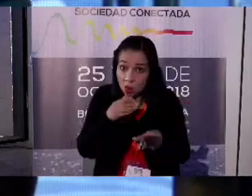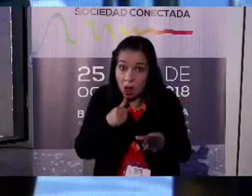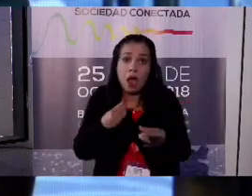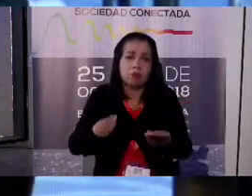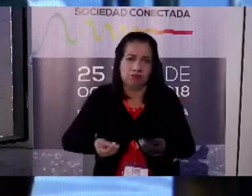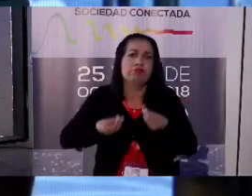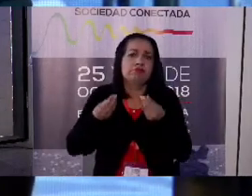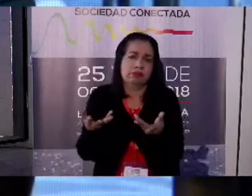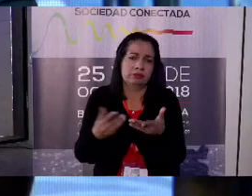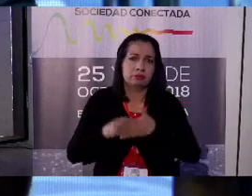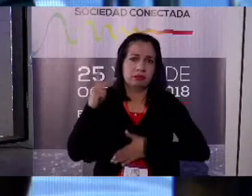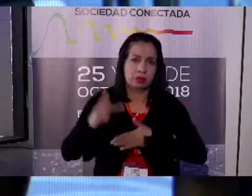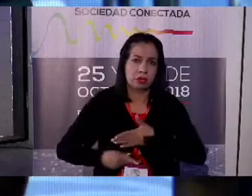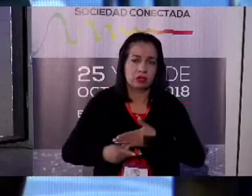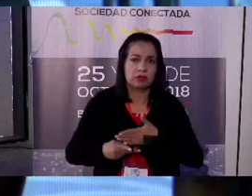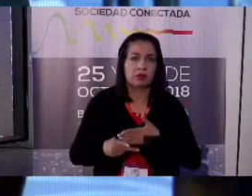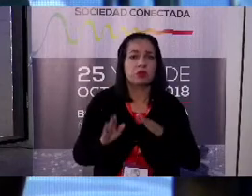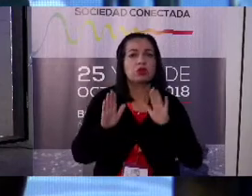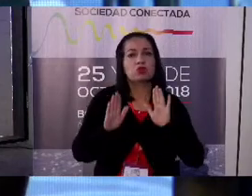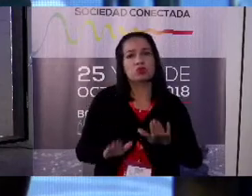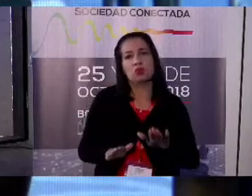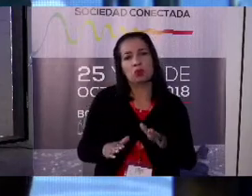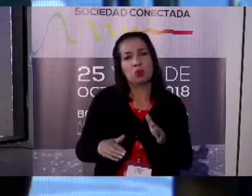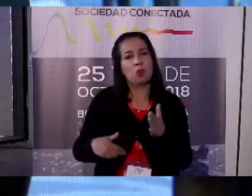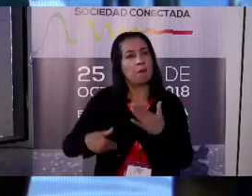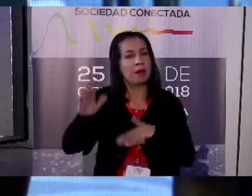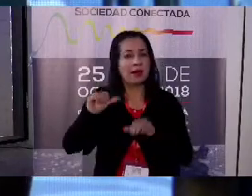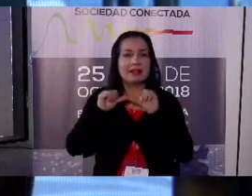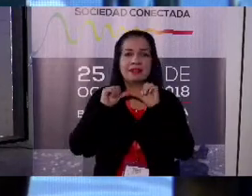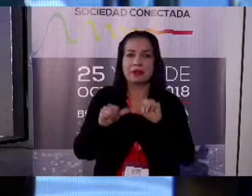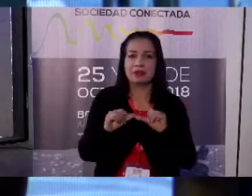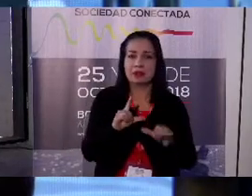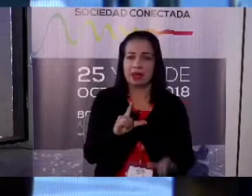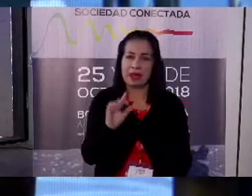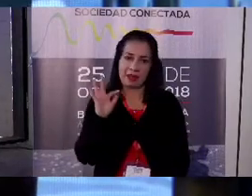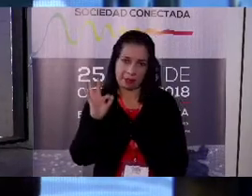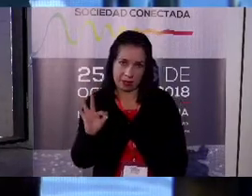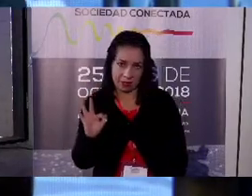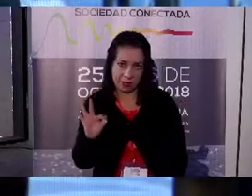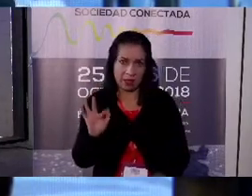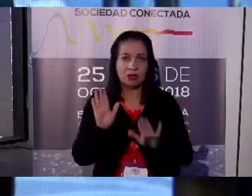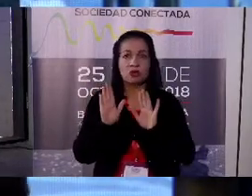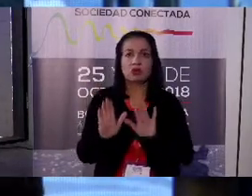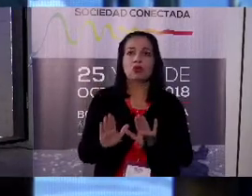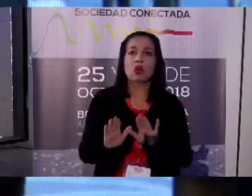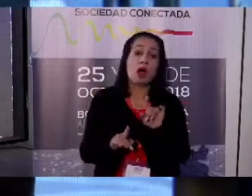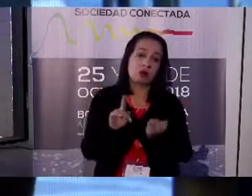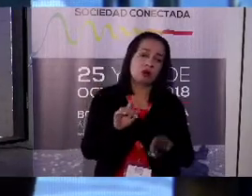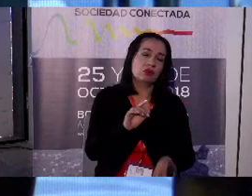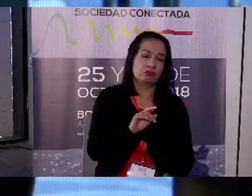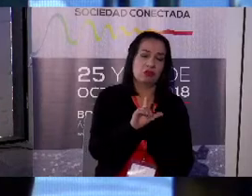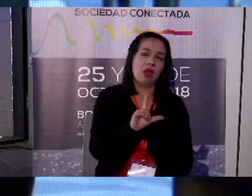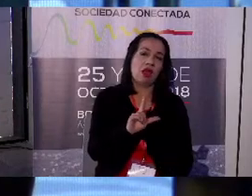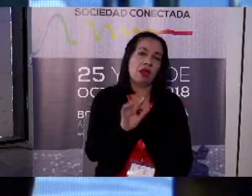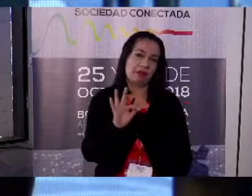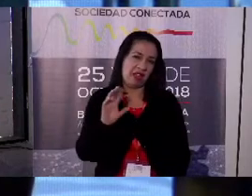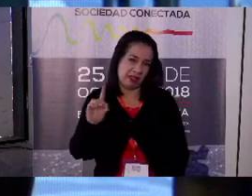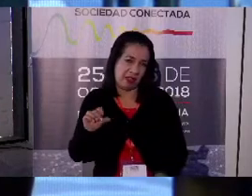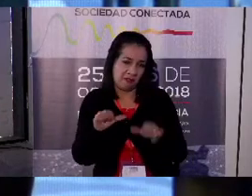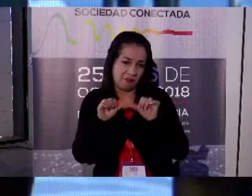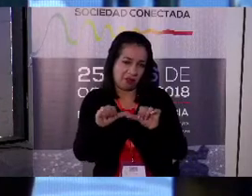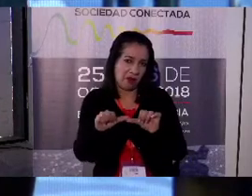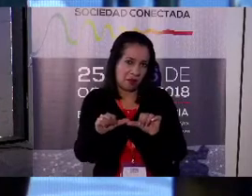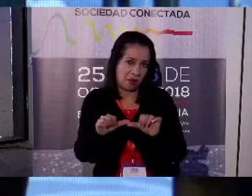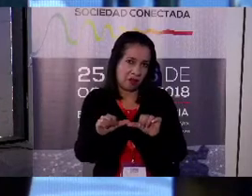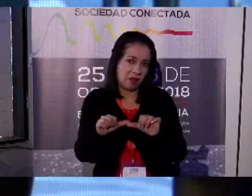han sido implementaciones LTE eh A pesar de que muchas de ellas tienen un LTE fijo pero eh han sido han sido